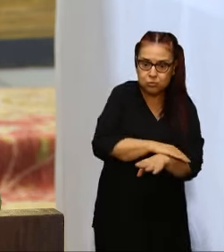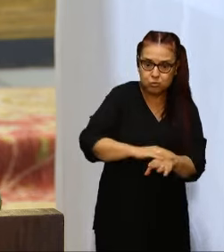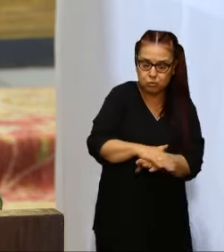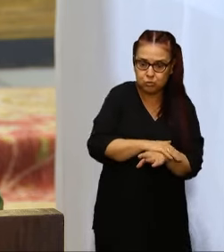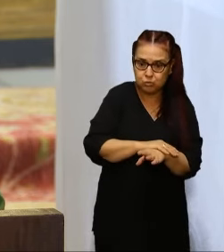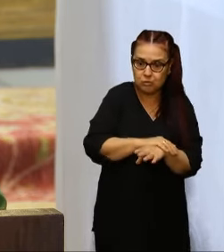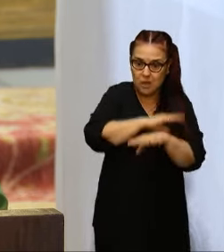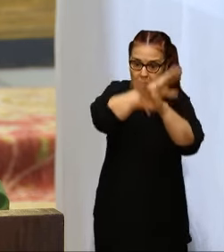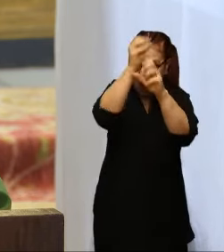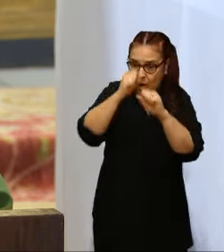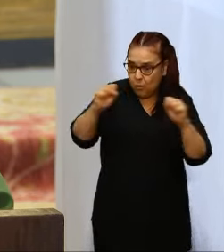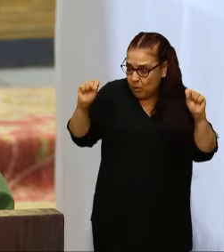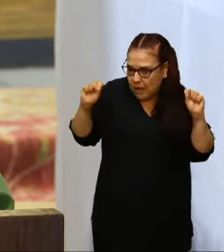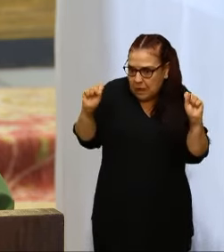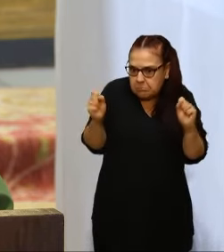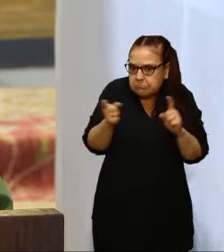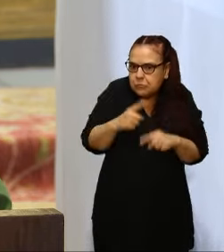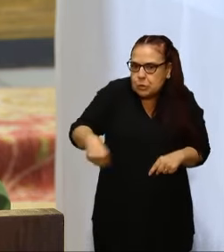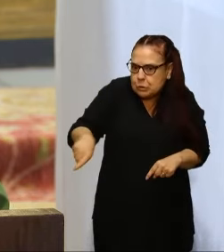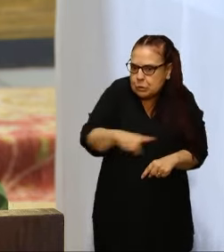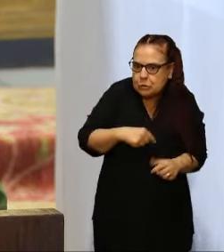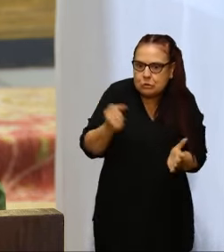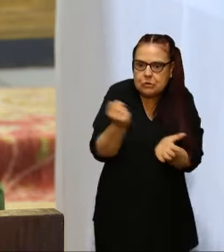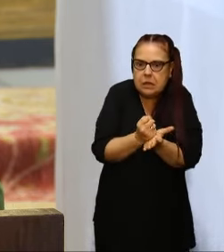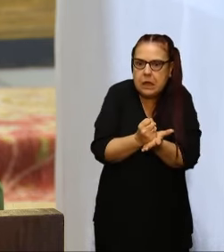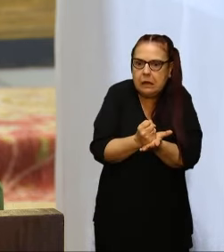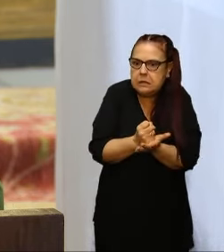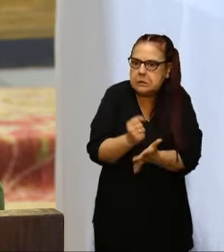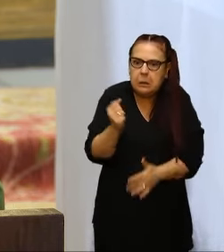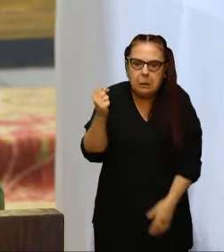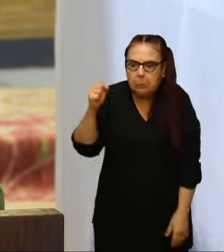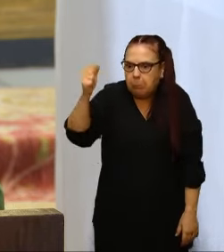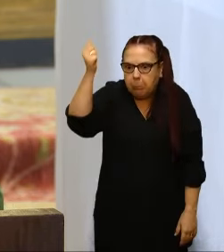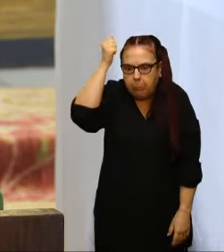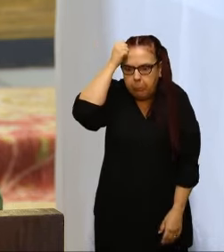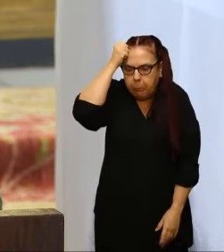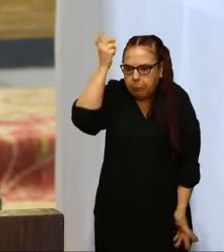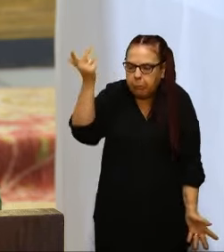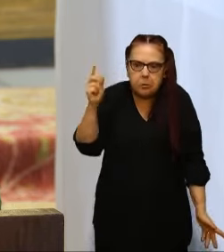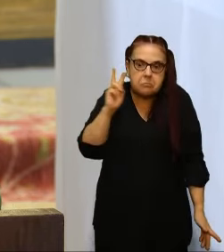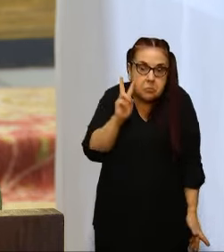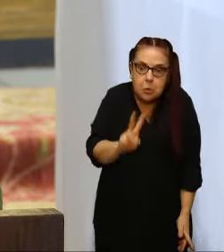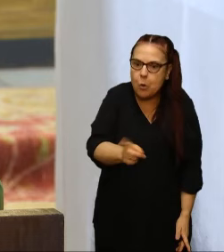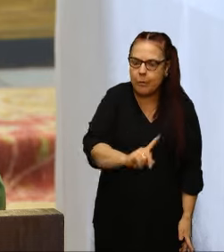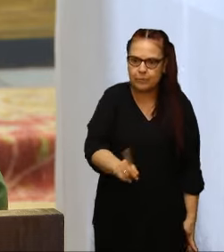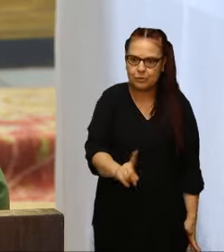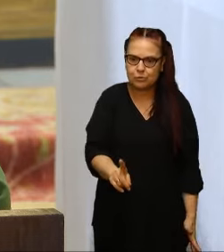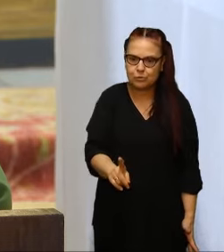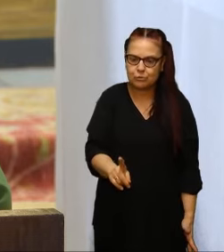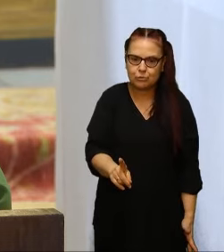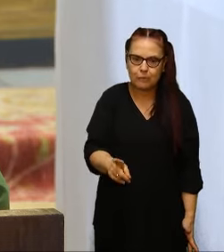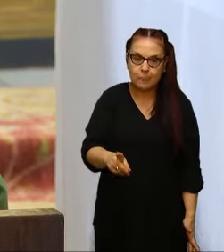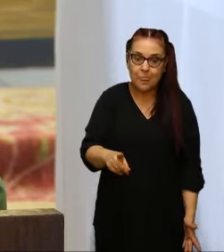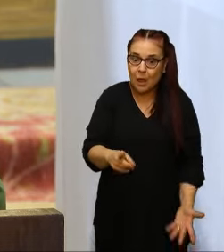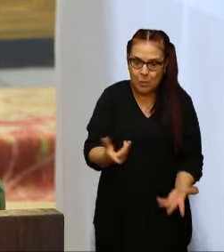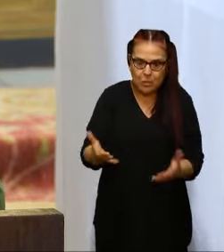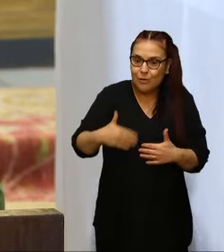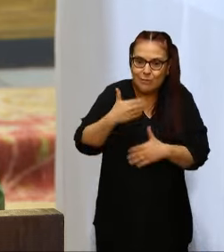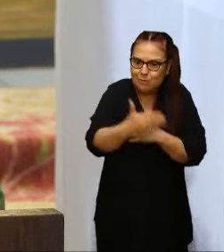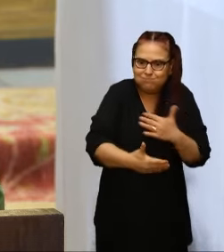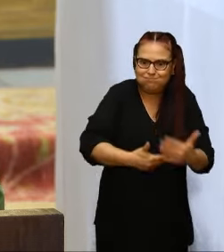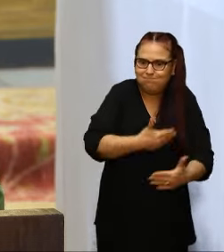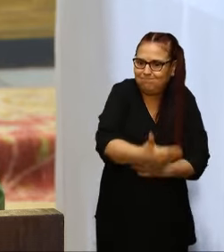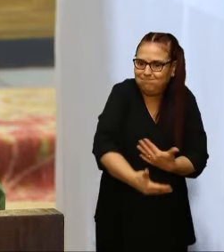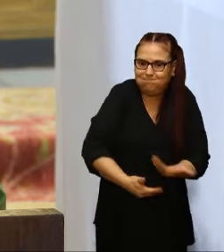no veamos muchas señales porque somos torpes. Él es el dueño de todos los acontecimientos y que pase lo que pase, suceda